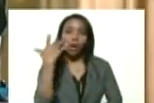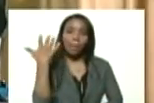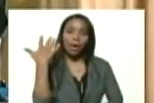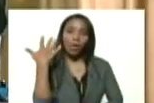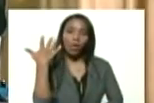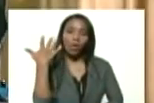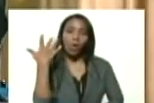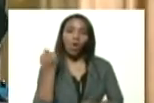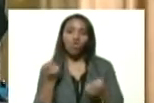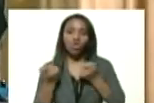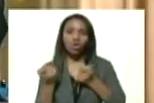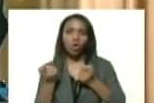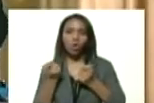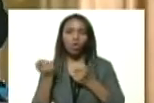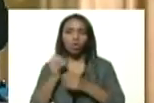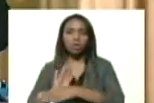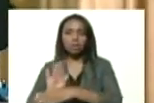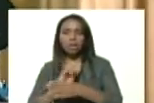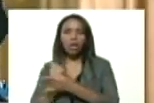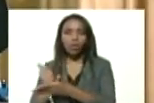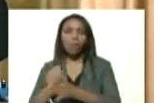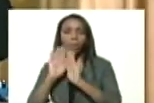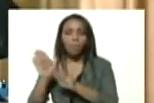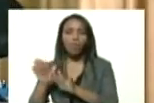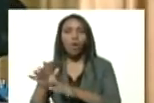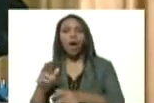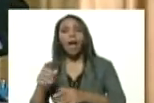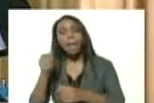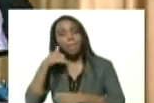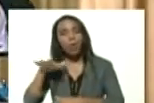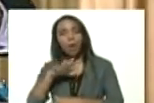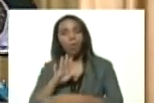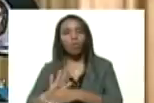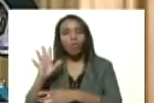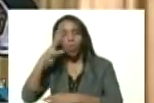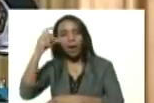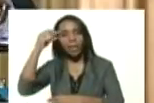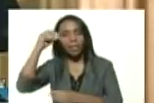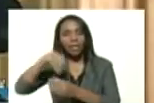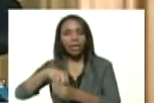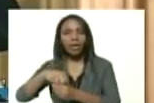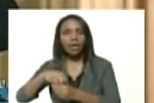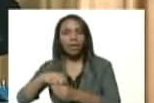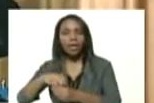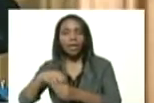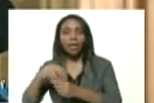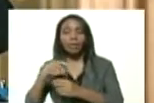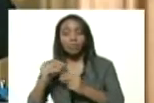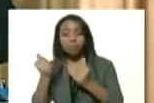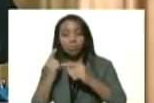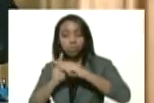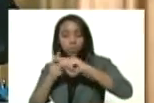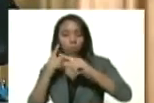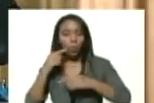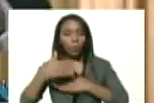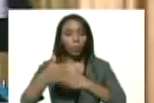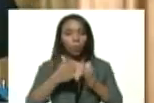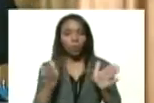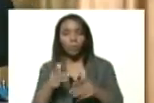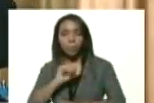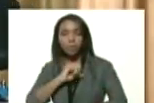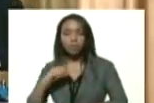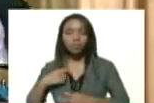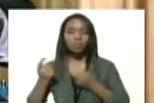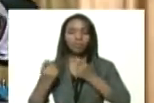controlamos protegemos ayudamos al pueblo cuarentena despistajes ampliados personalizados